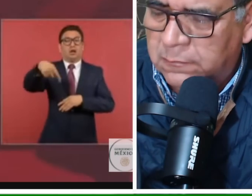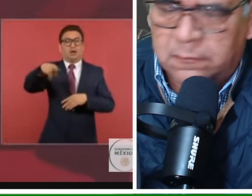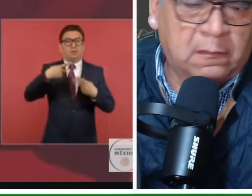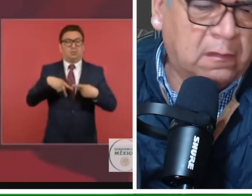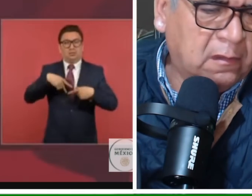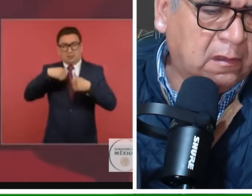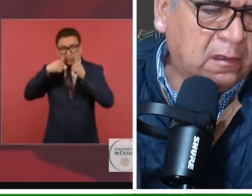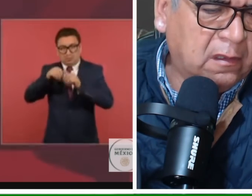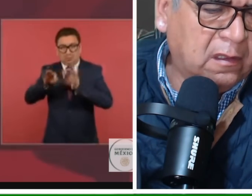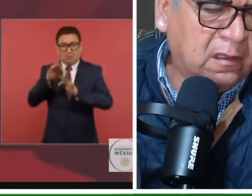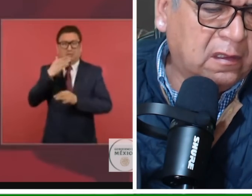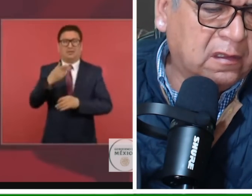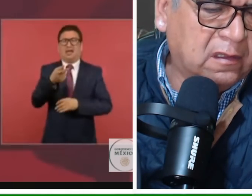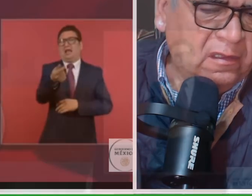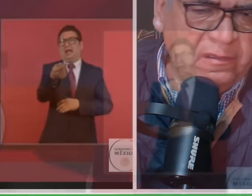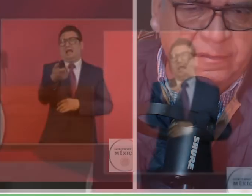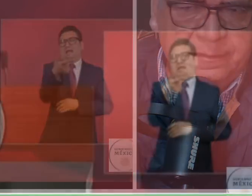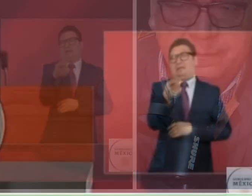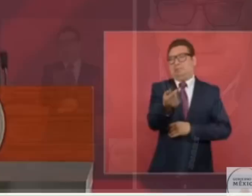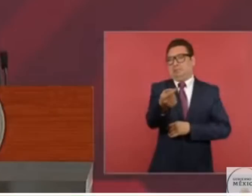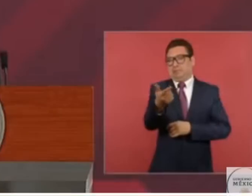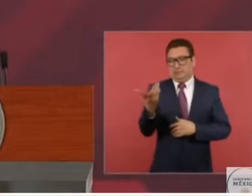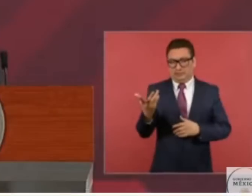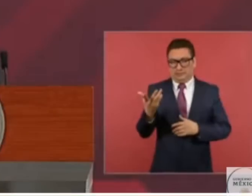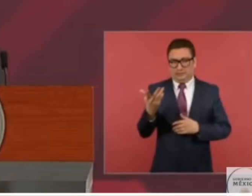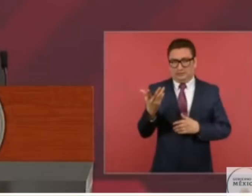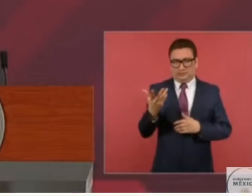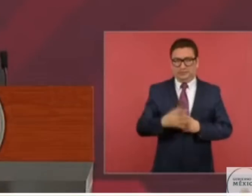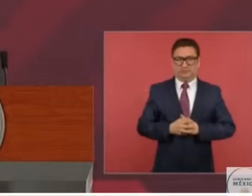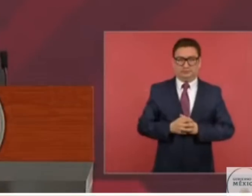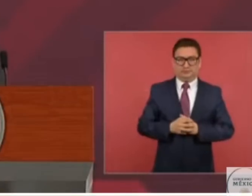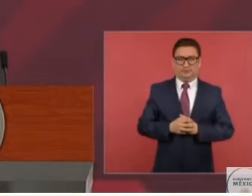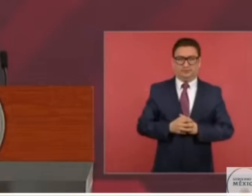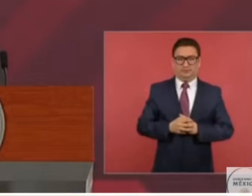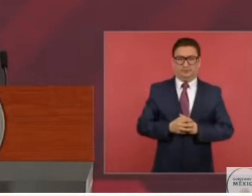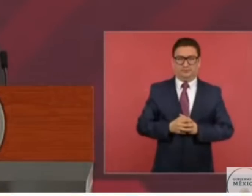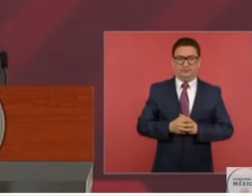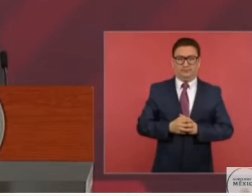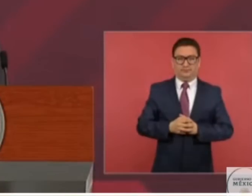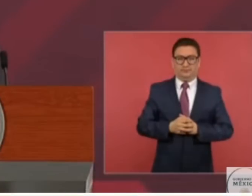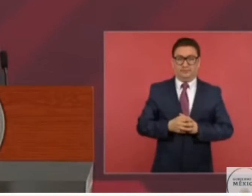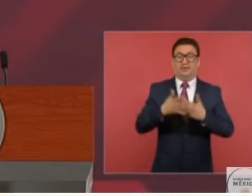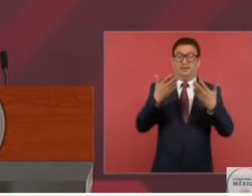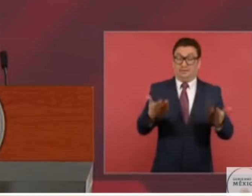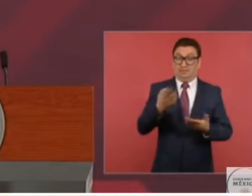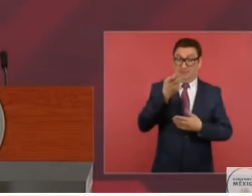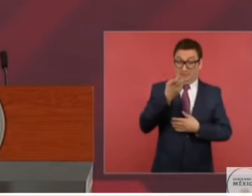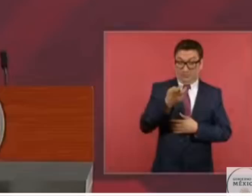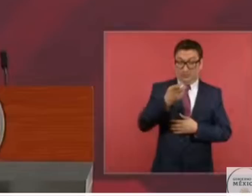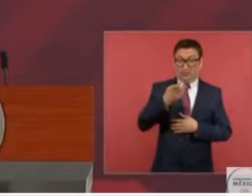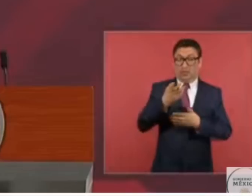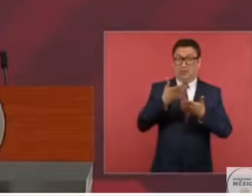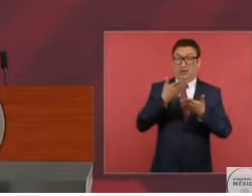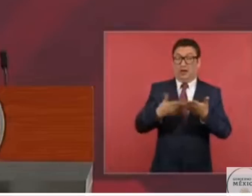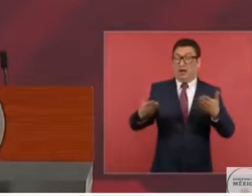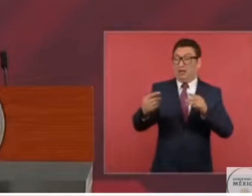atendido? Nada. Es una bicoca. Entonces, por eso, ¿qué vamos a estarnos